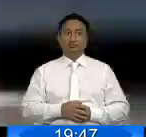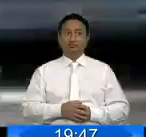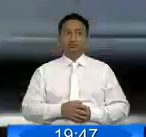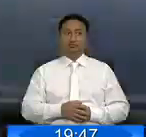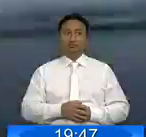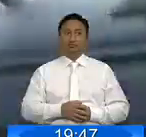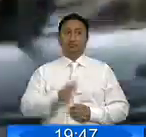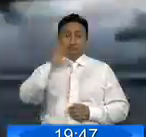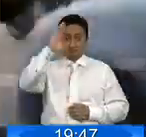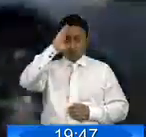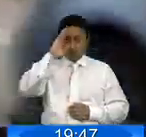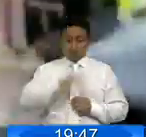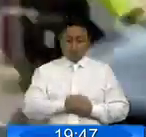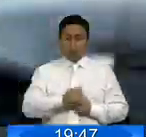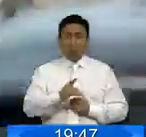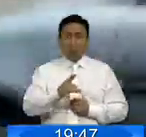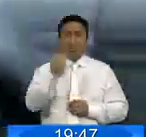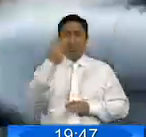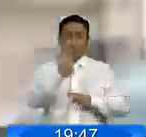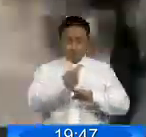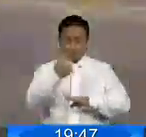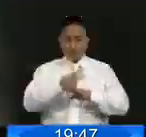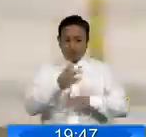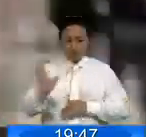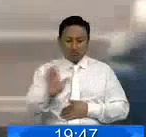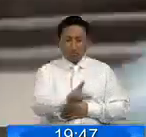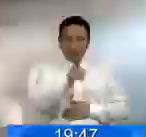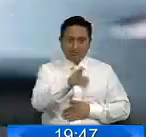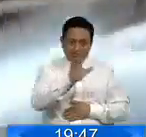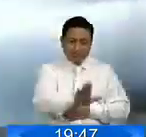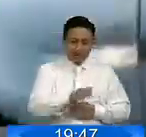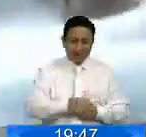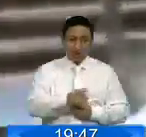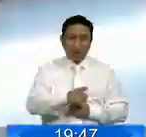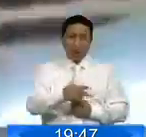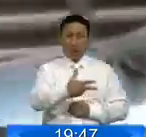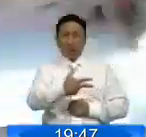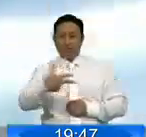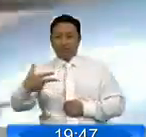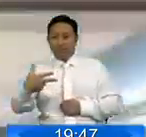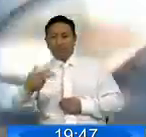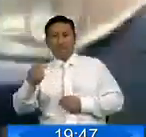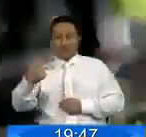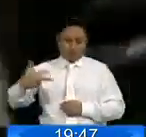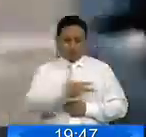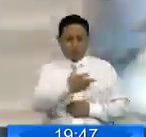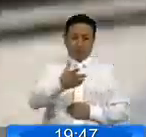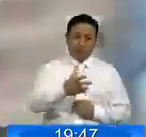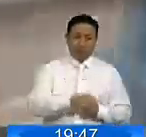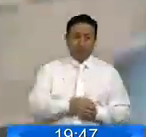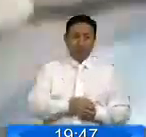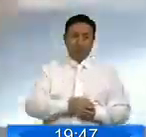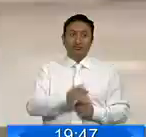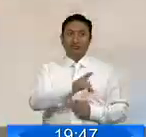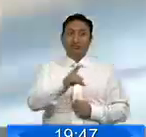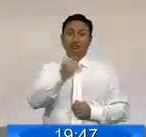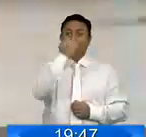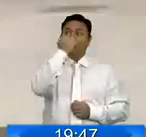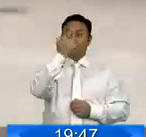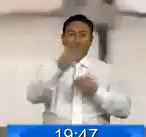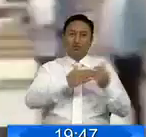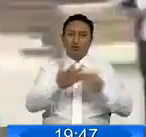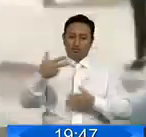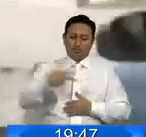El vigilante insiste varias veces que se estacione, pero la conductora da retro y acelera, cruzándose incluso el semáforo en